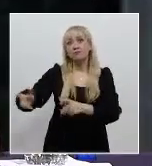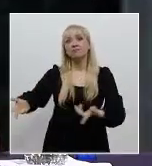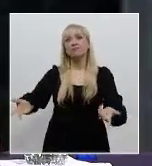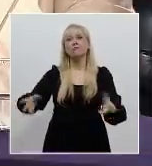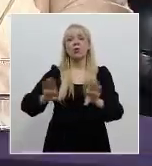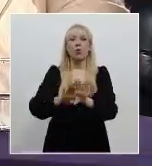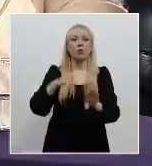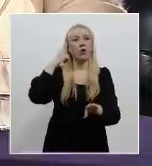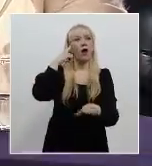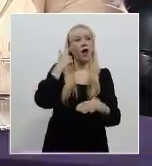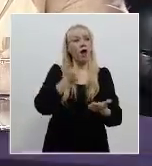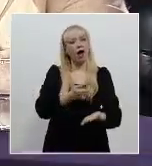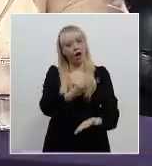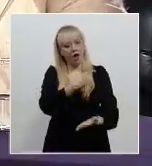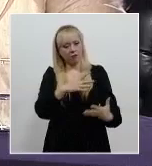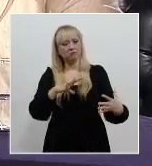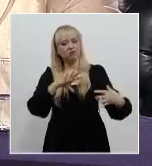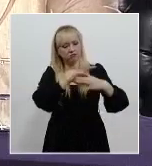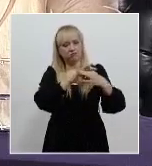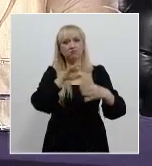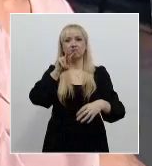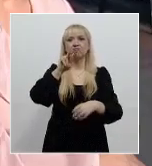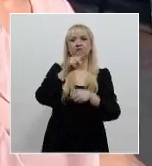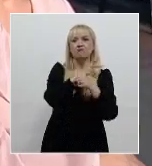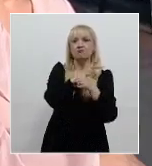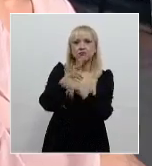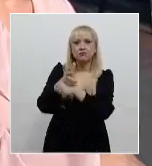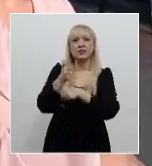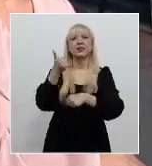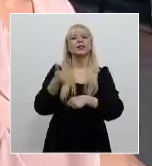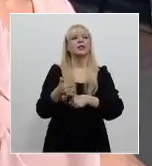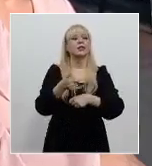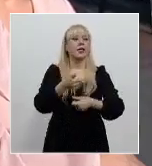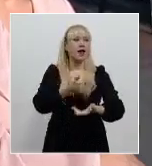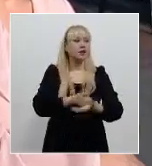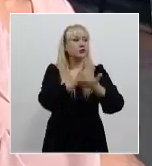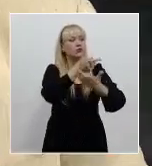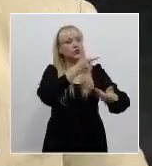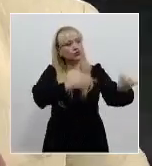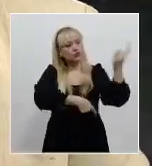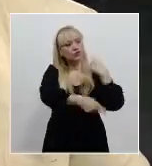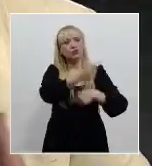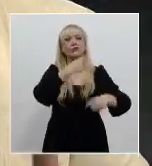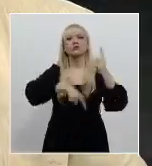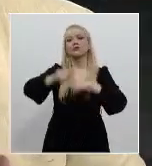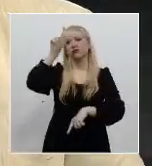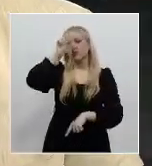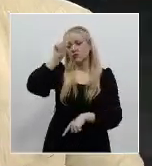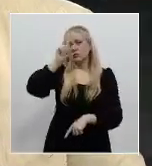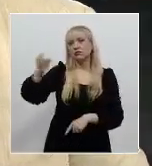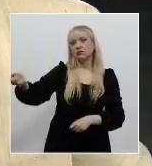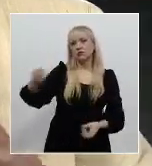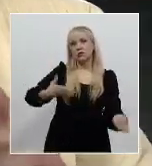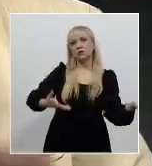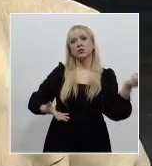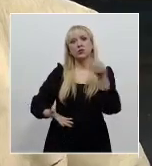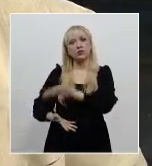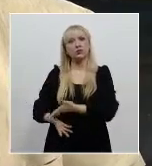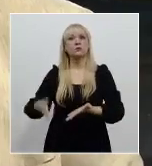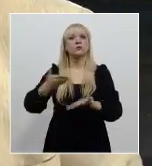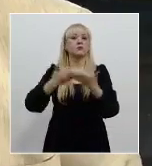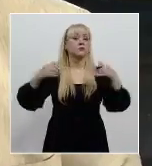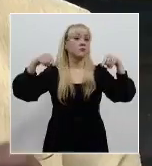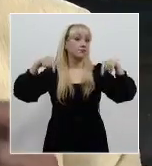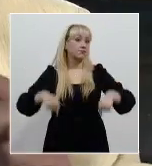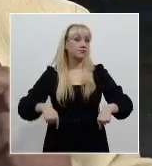evaluar proyectos de coproducción televisiva y también la mutua asesoría técnica. Ahora también podremos ver desde